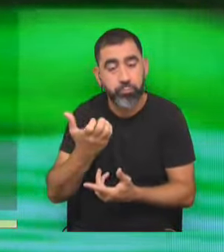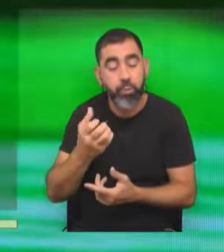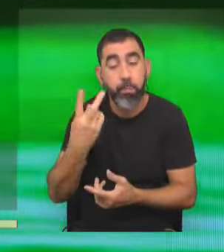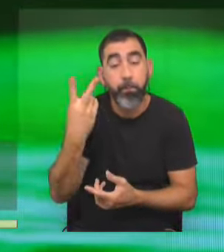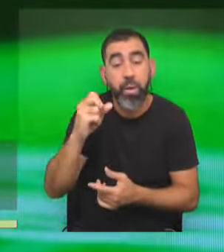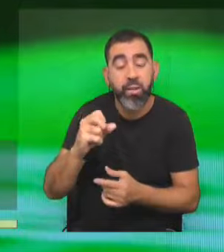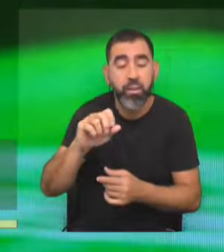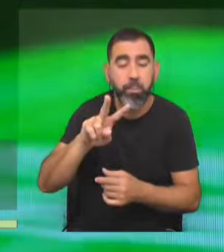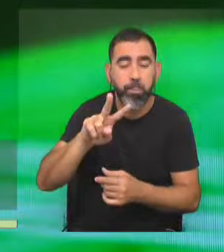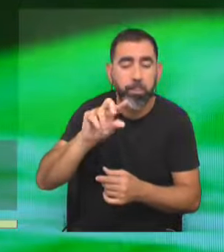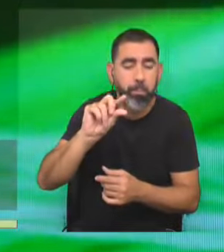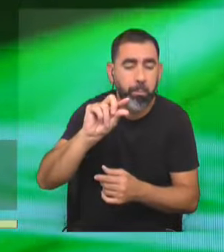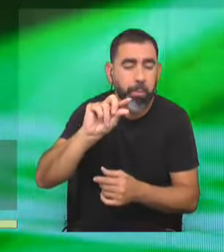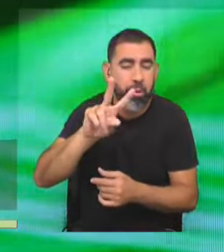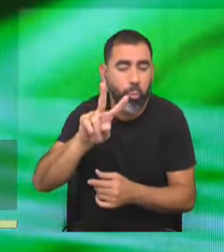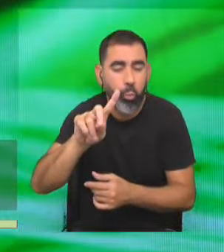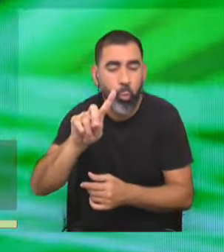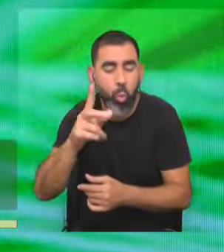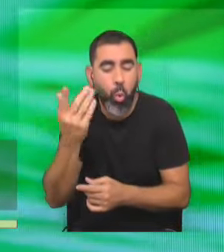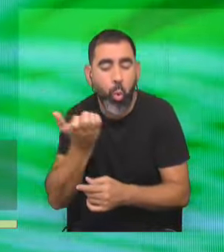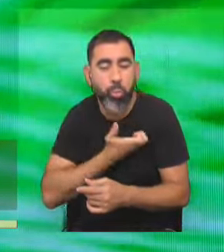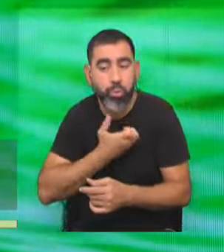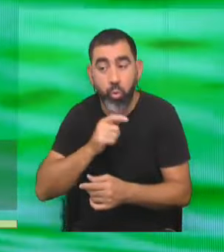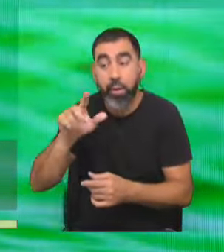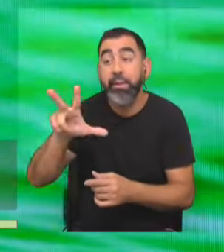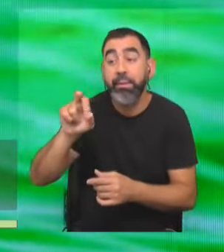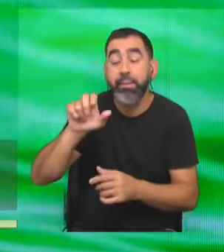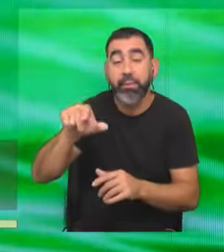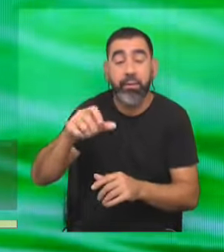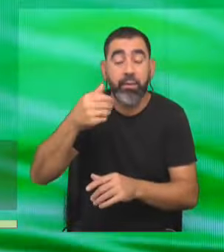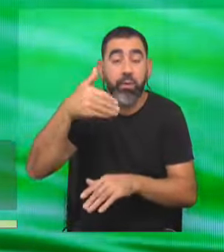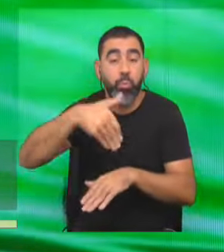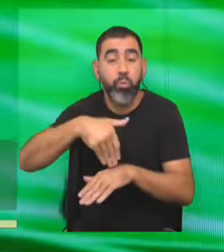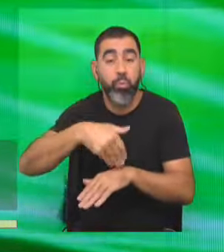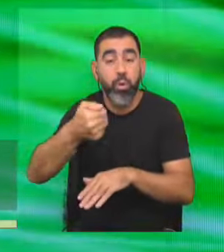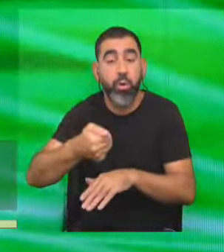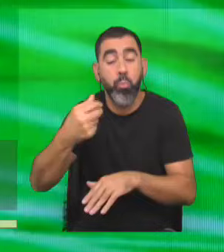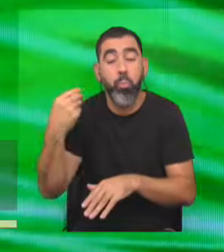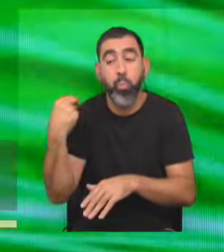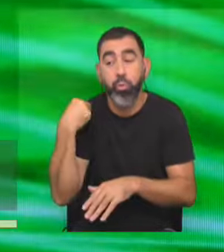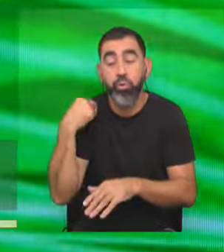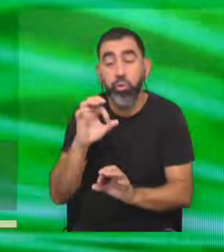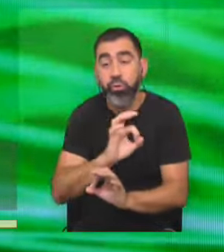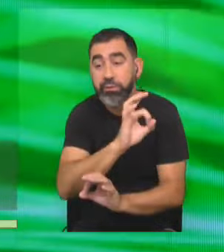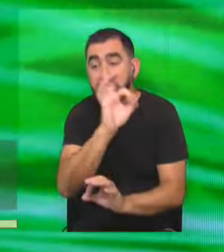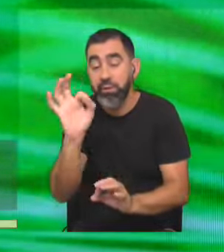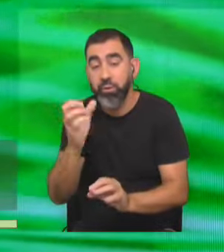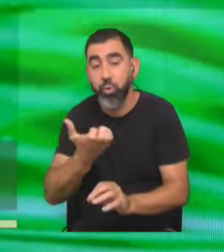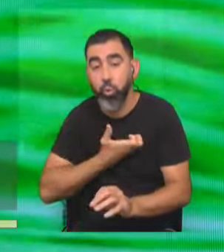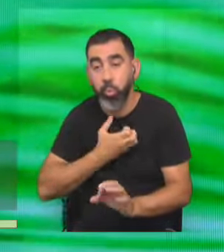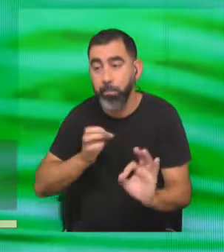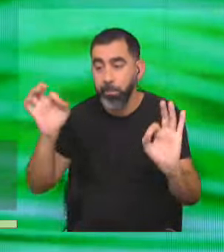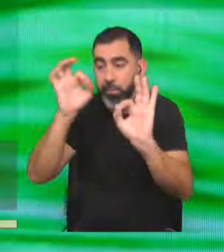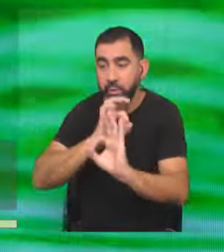20 20 poco allí hay más de 30 osito cero hay años en los cuales no hay un